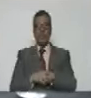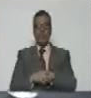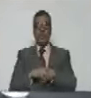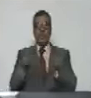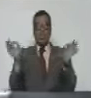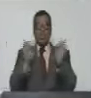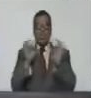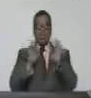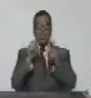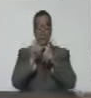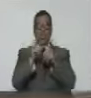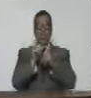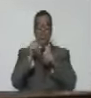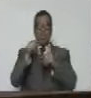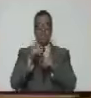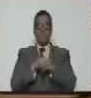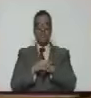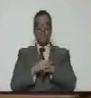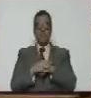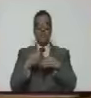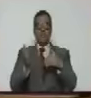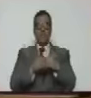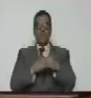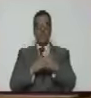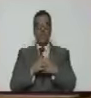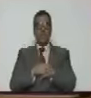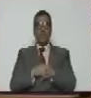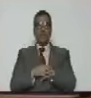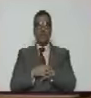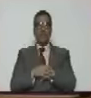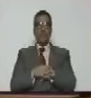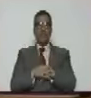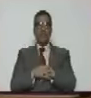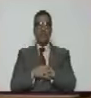¿Nadie más anotará el derecho de palabra? Se cierra.